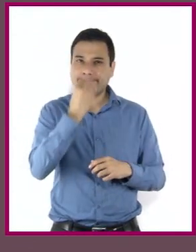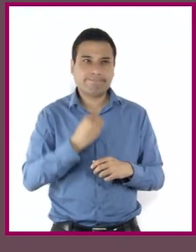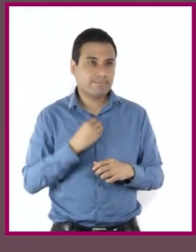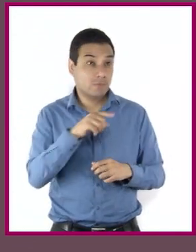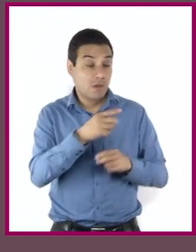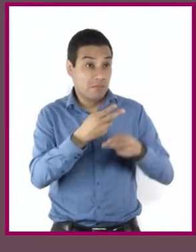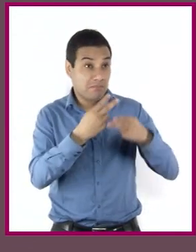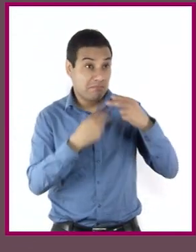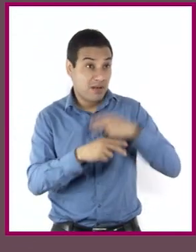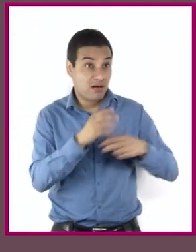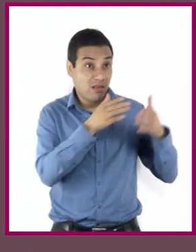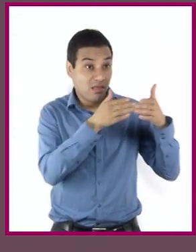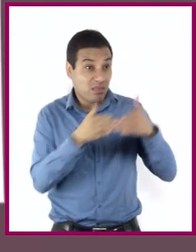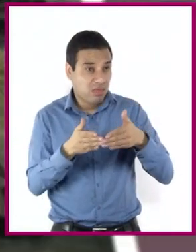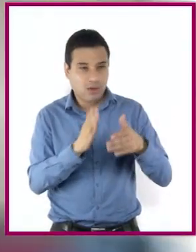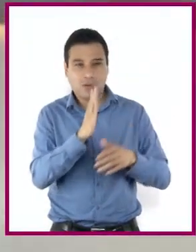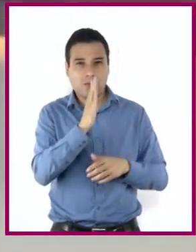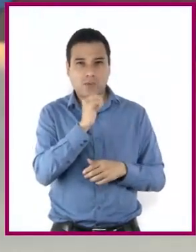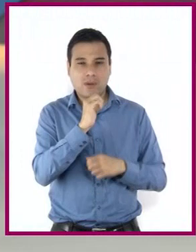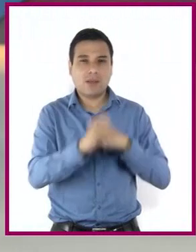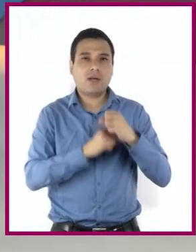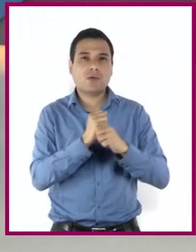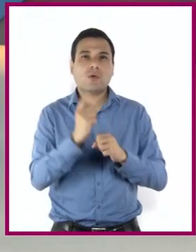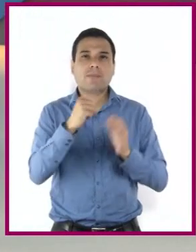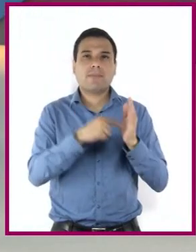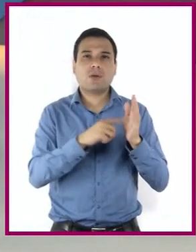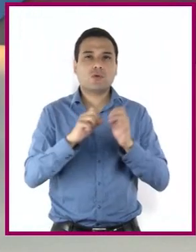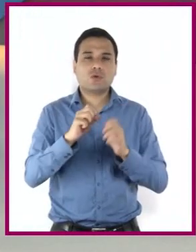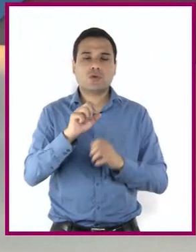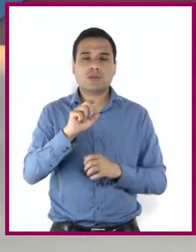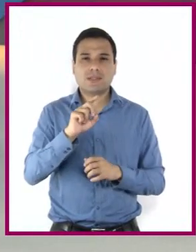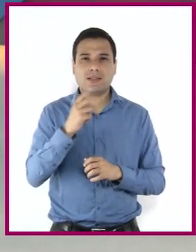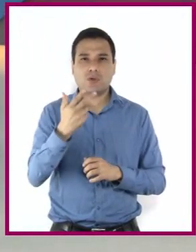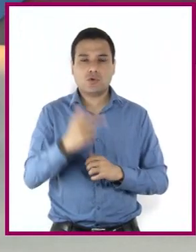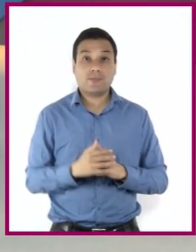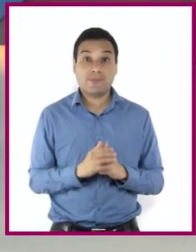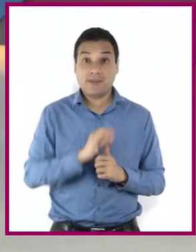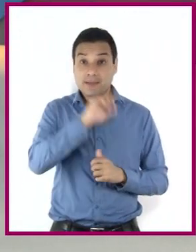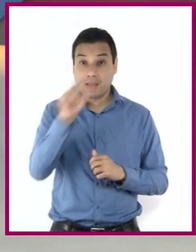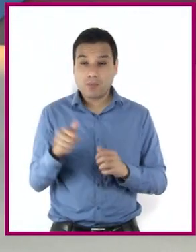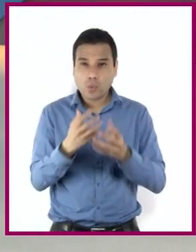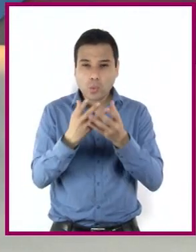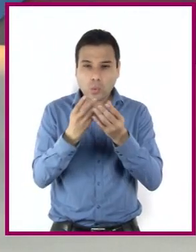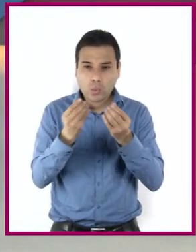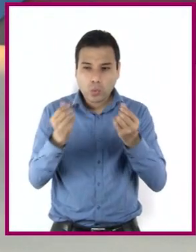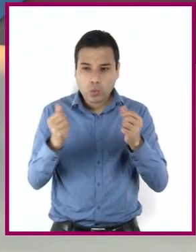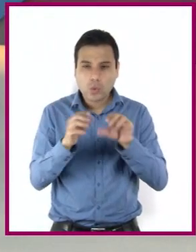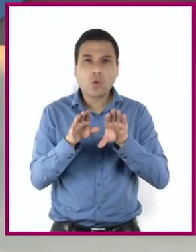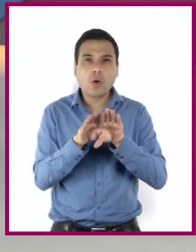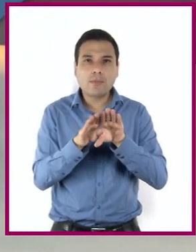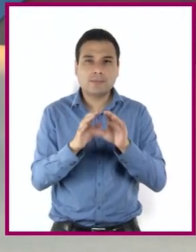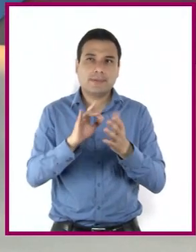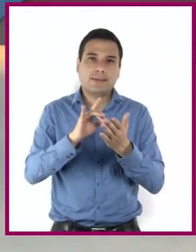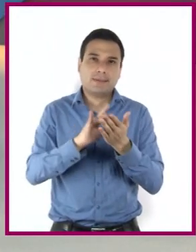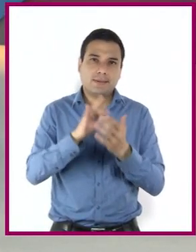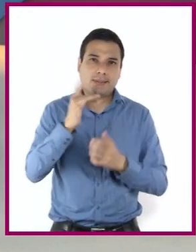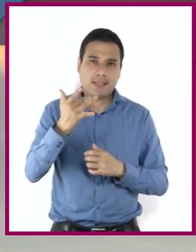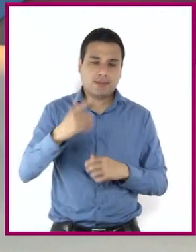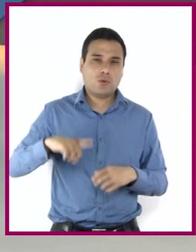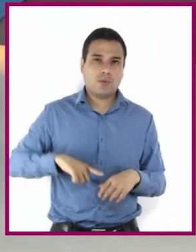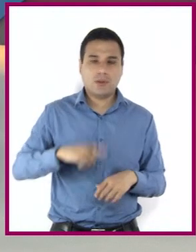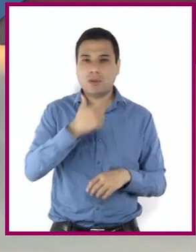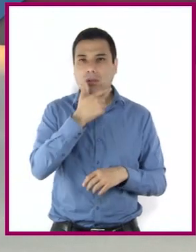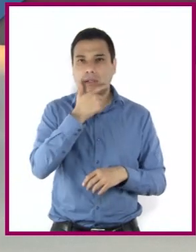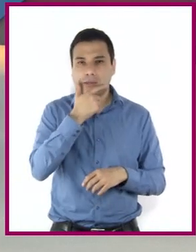en 1838. Este conflicto logró solucionarse con la intervención de Inglaterra y el compromiso mexicano